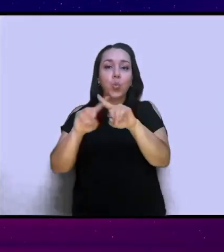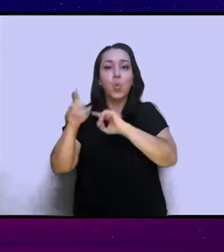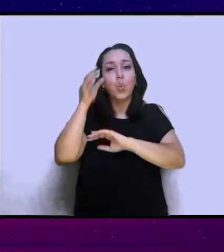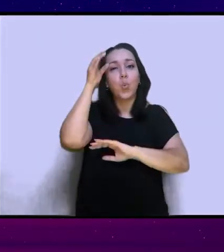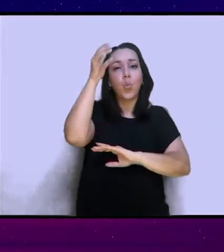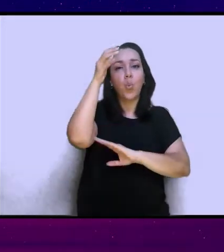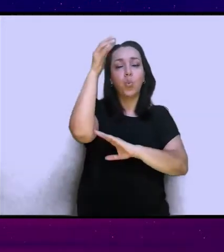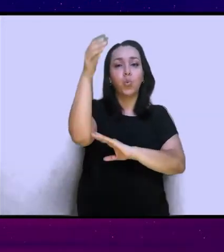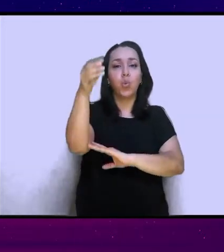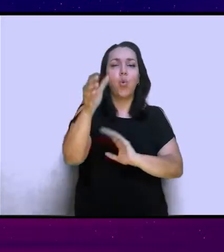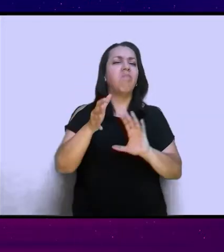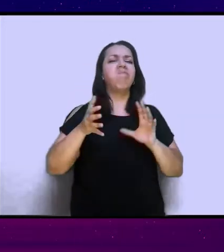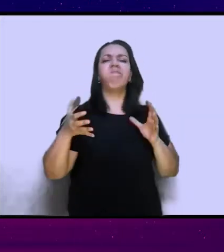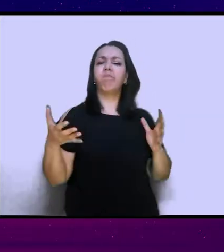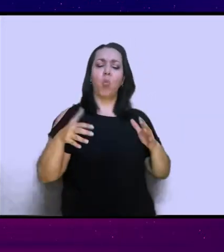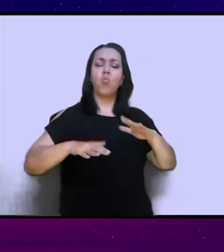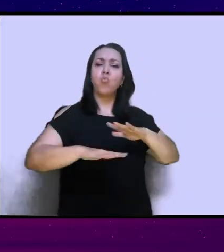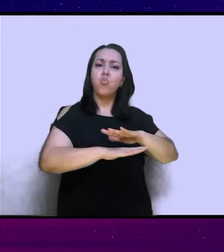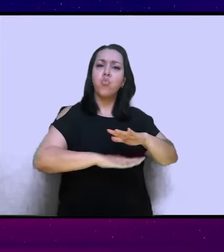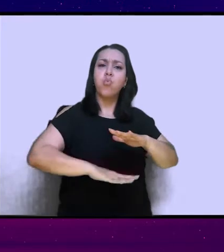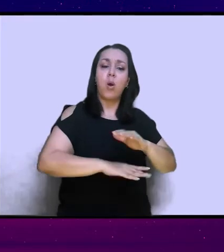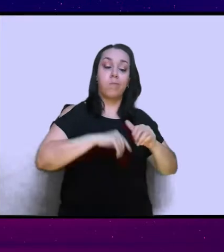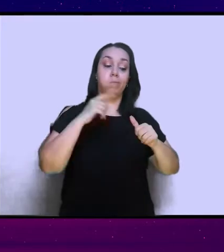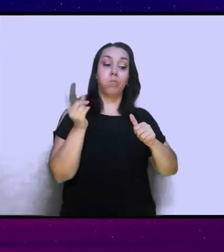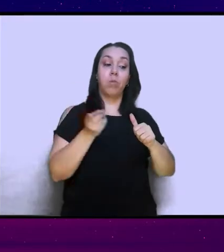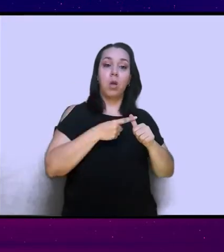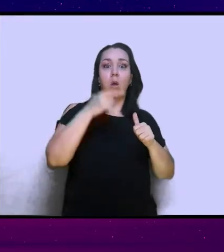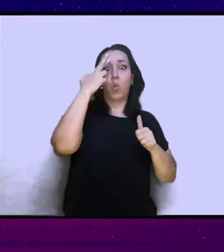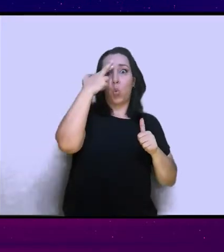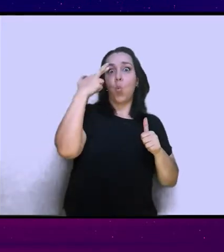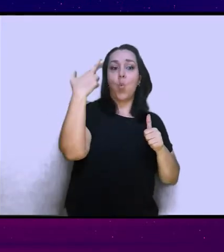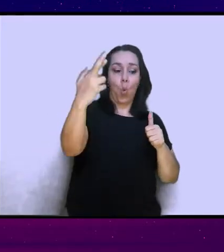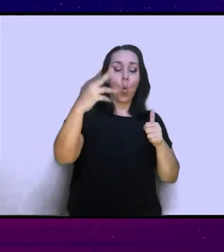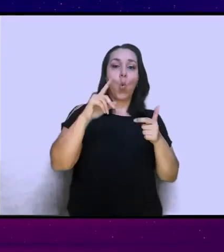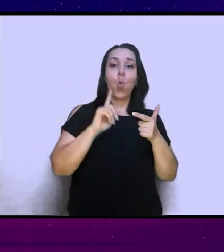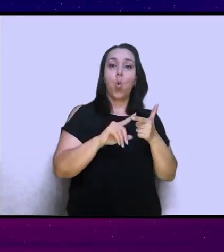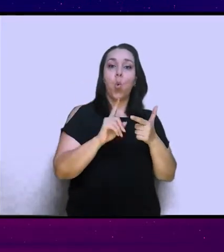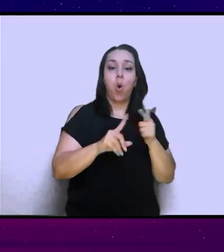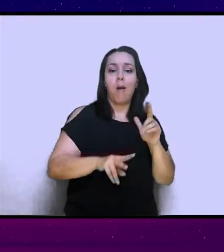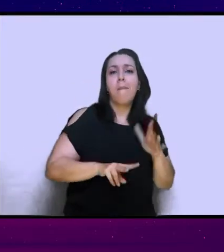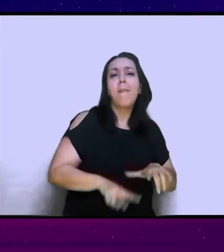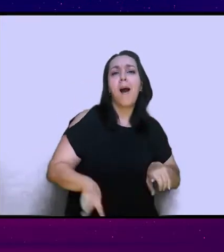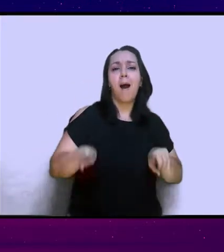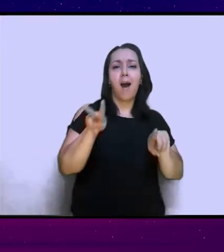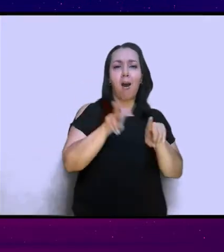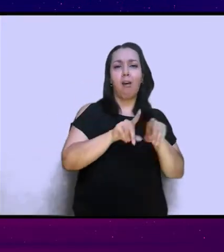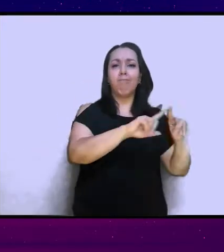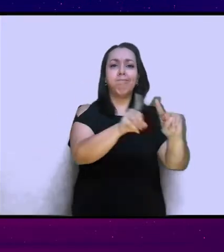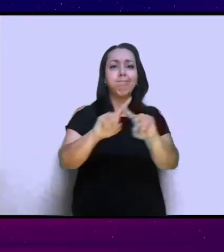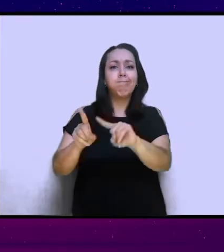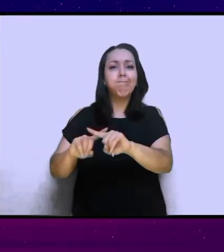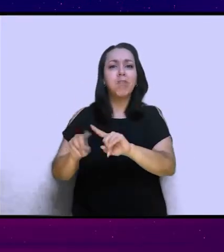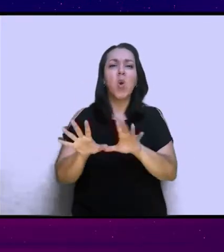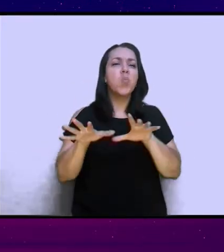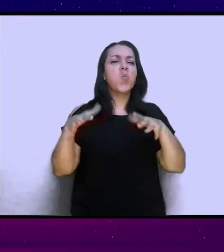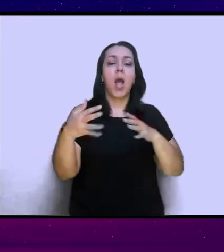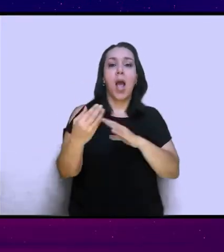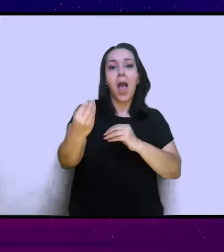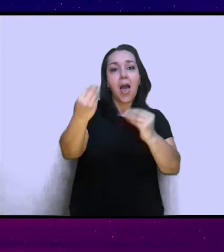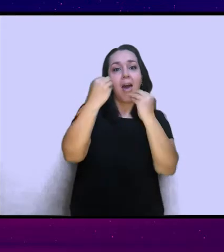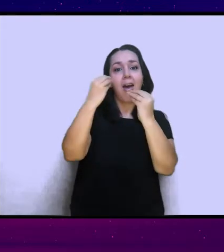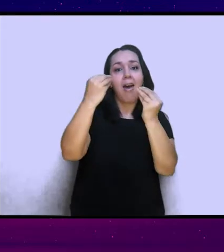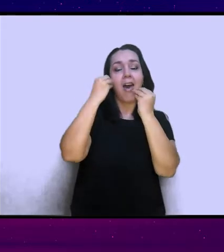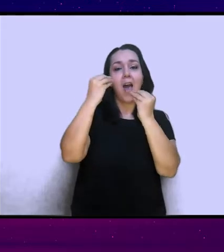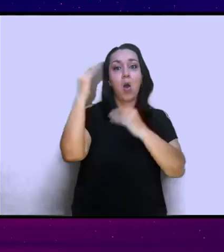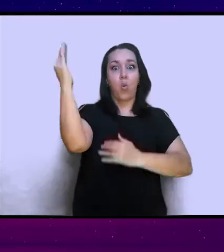intercultural se basa en el respeto y en la valoración de la diversidad. Enseña acerca de los